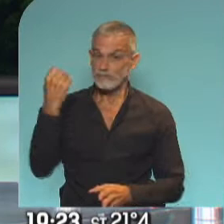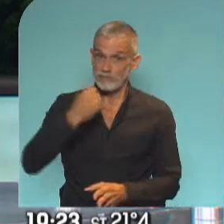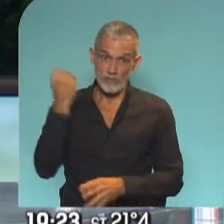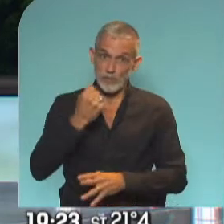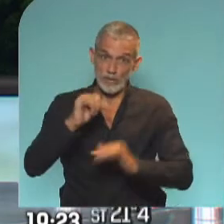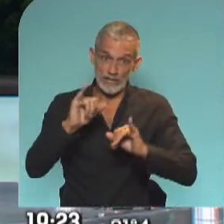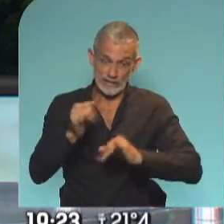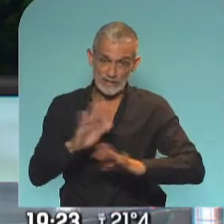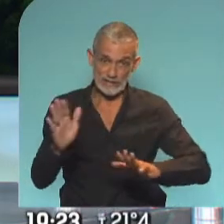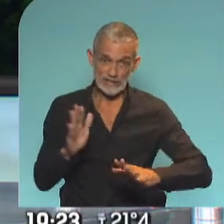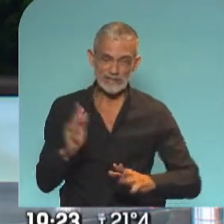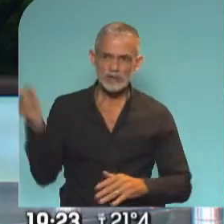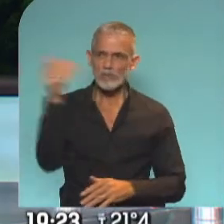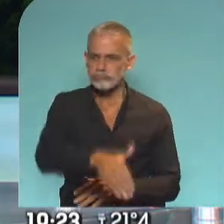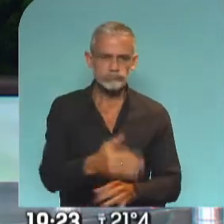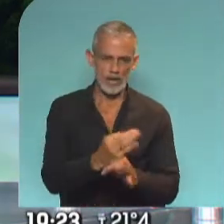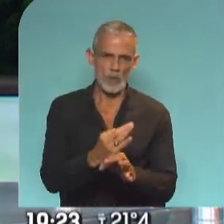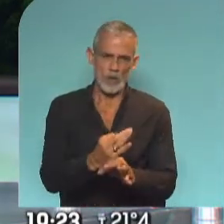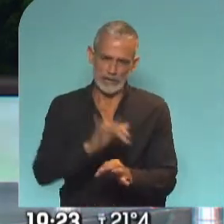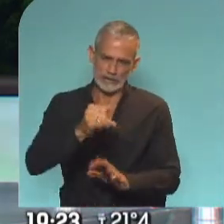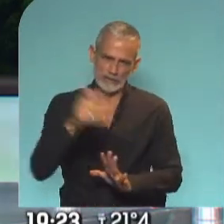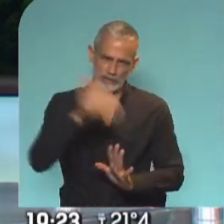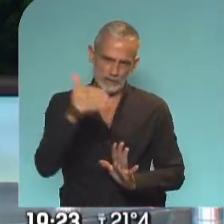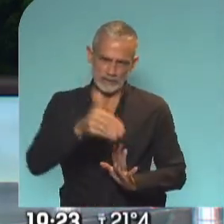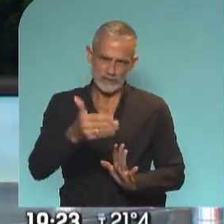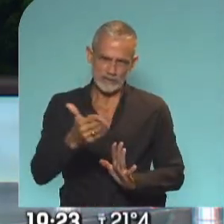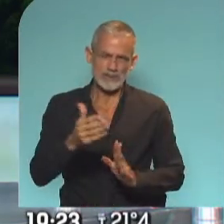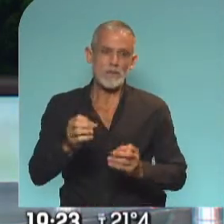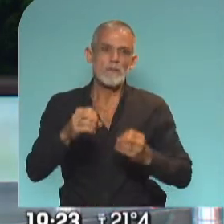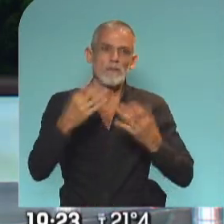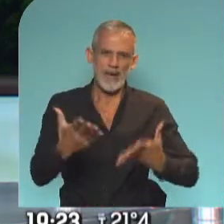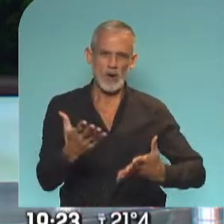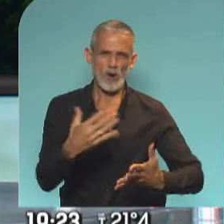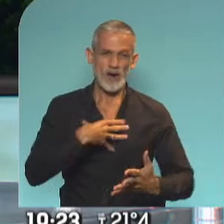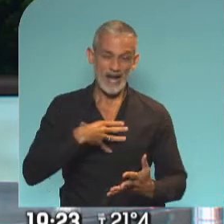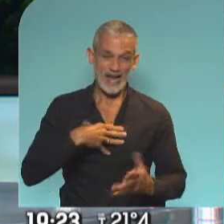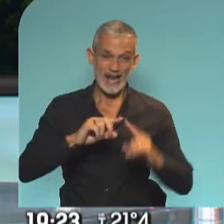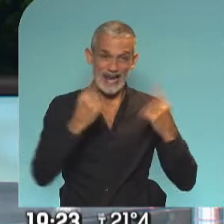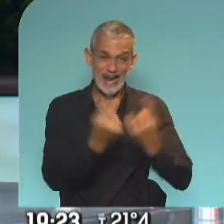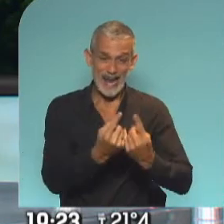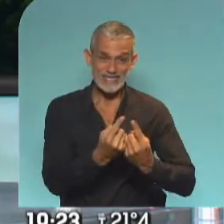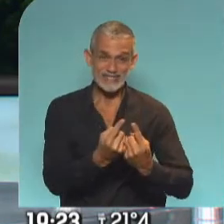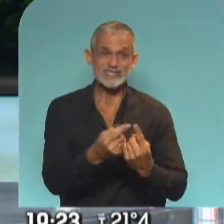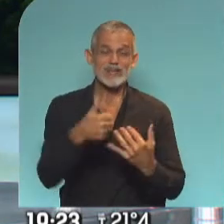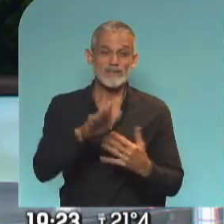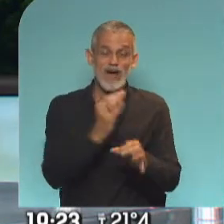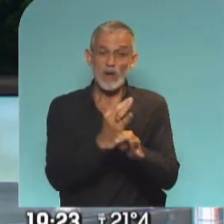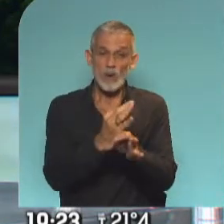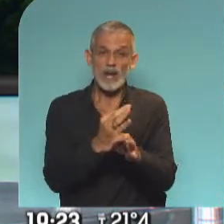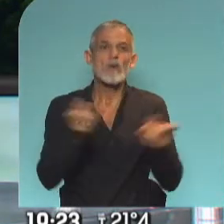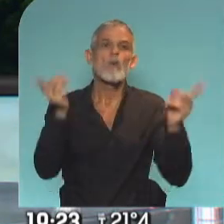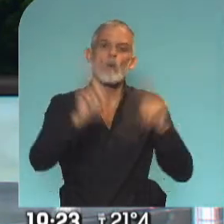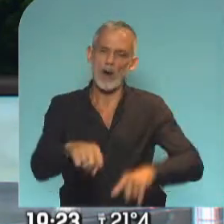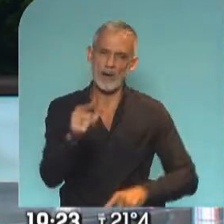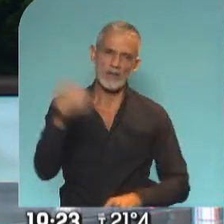indispensable que la presencialidad. Está claro que la mejoría de las clases se dará en torno a la vuelta a